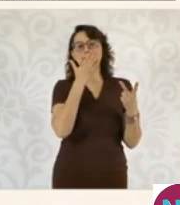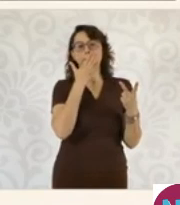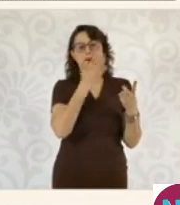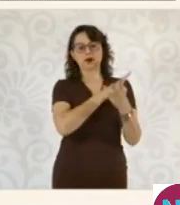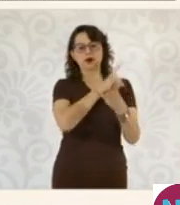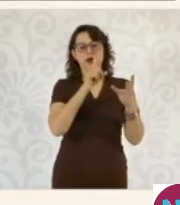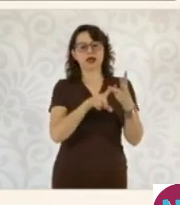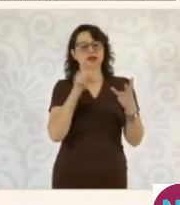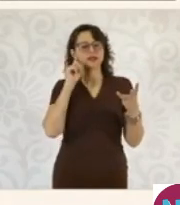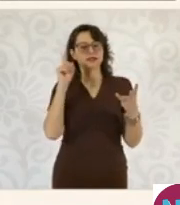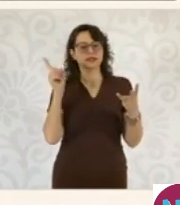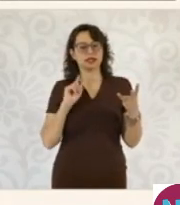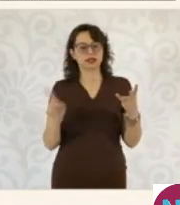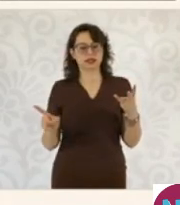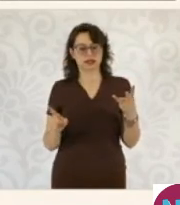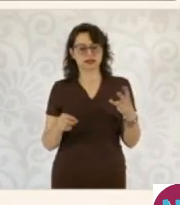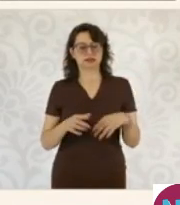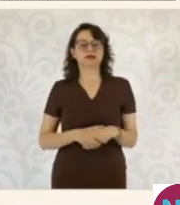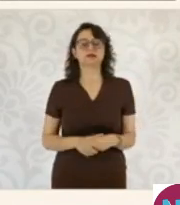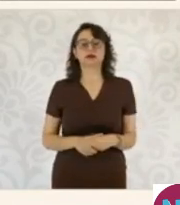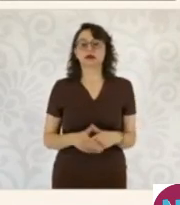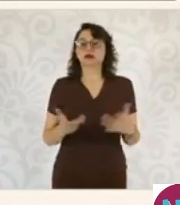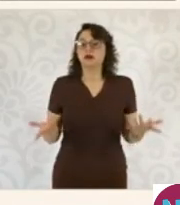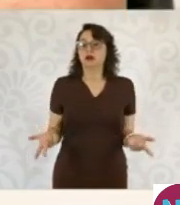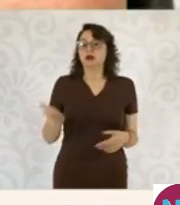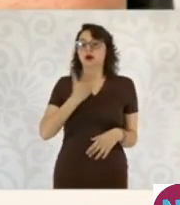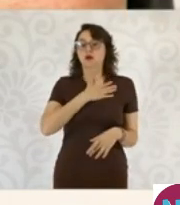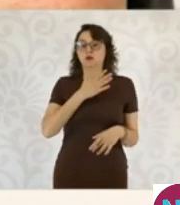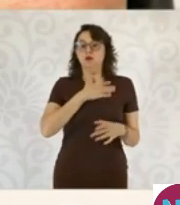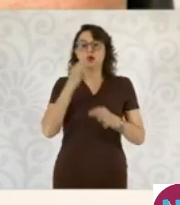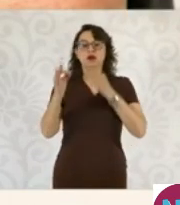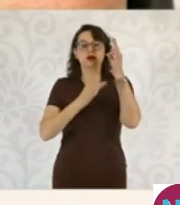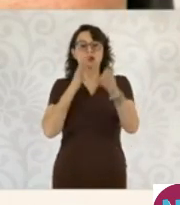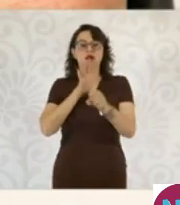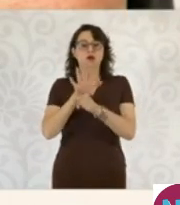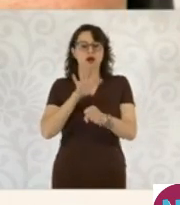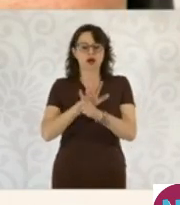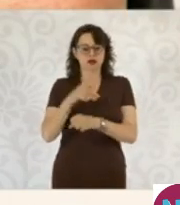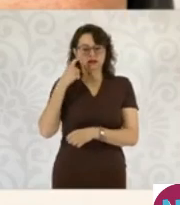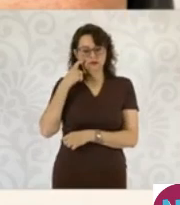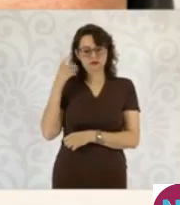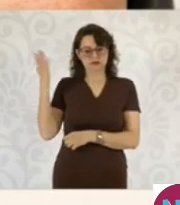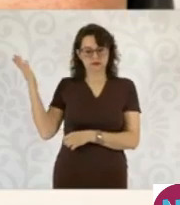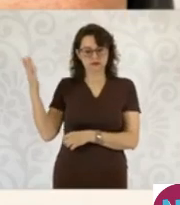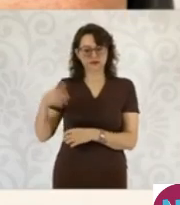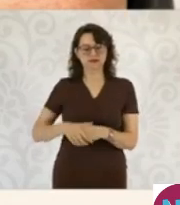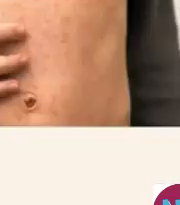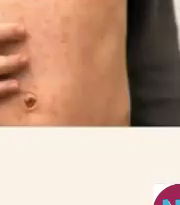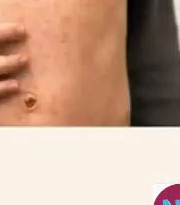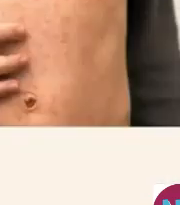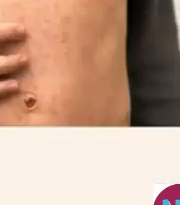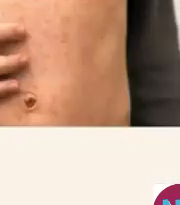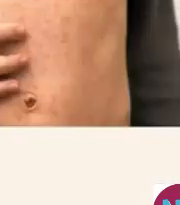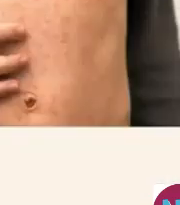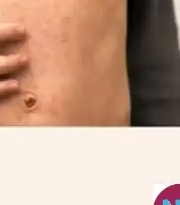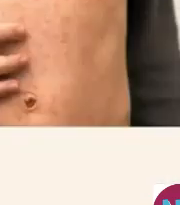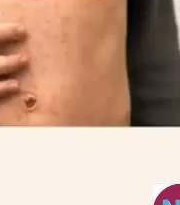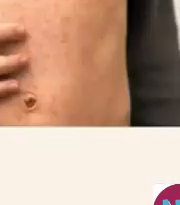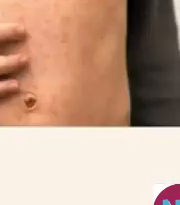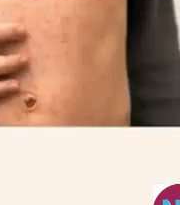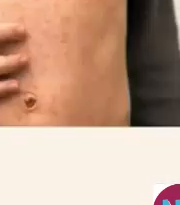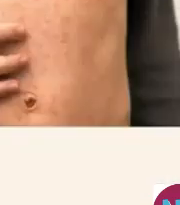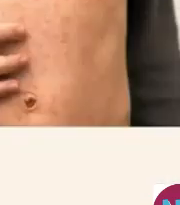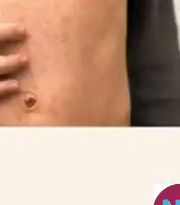posteriormente Zacatecas. Siguiente. La buena noticia es que esta enfermedad se puede prevenir al